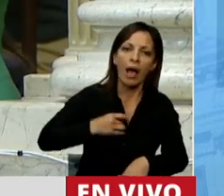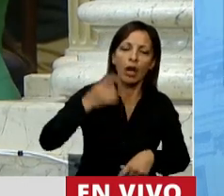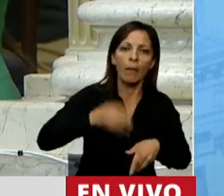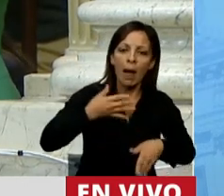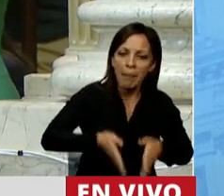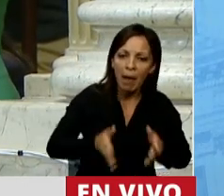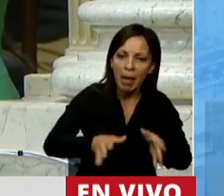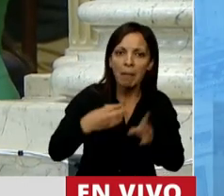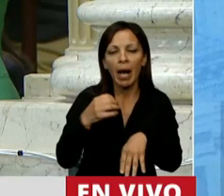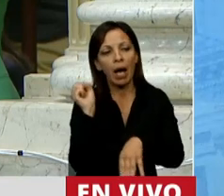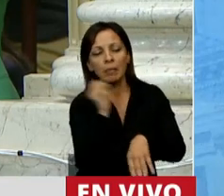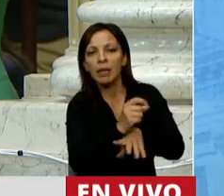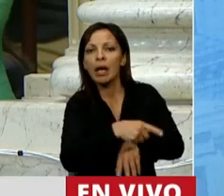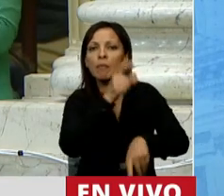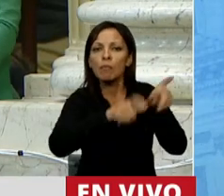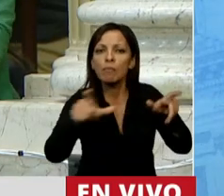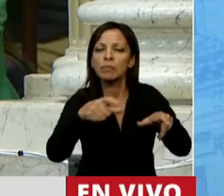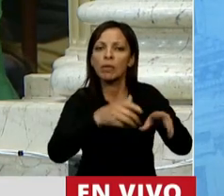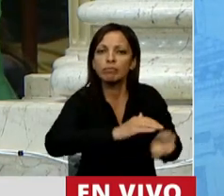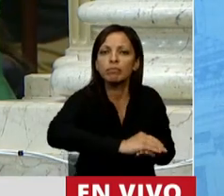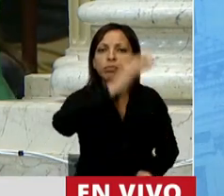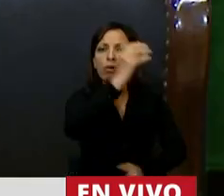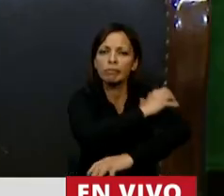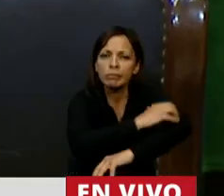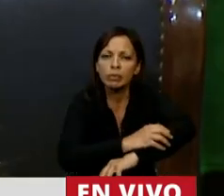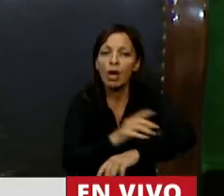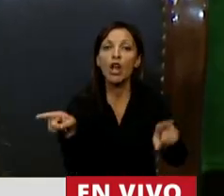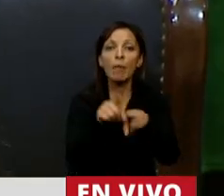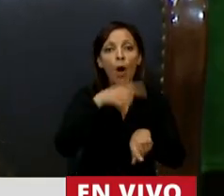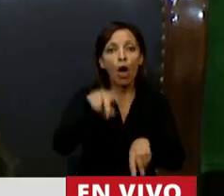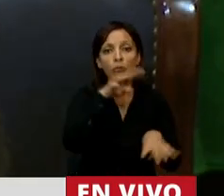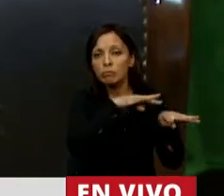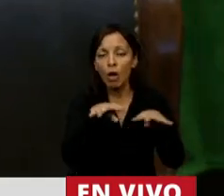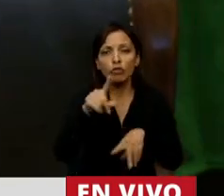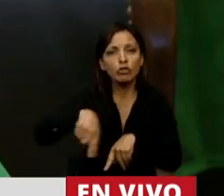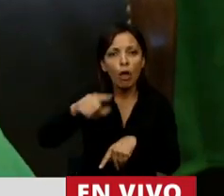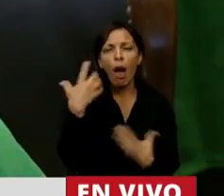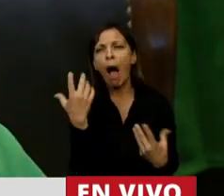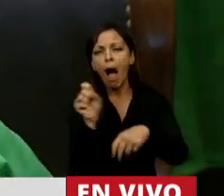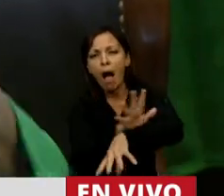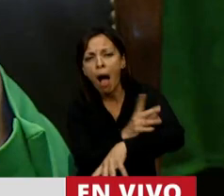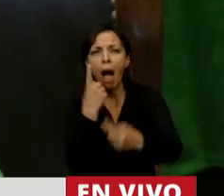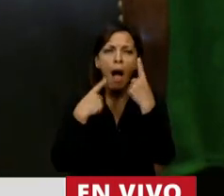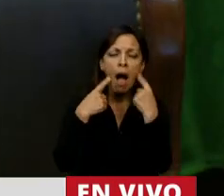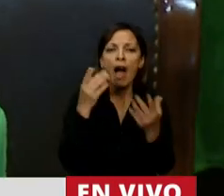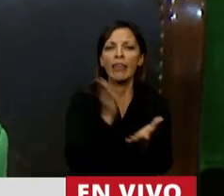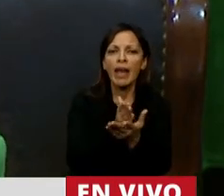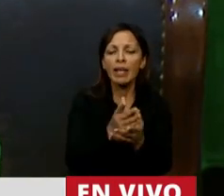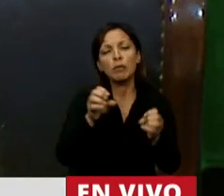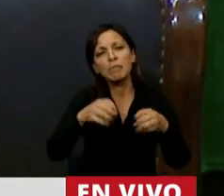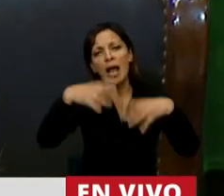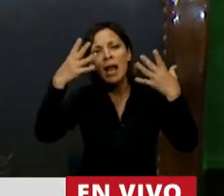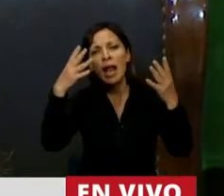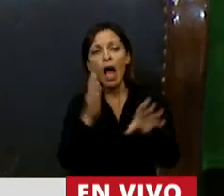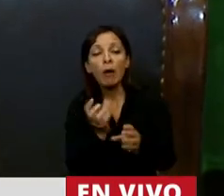costado cuando los pibes crecen en la pobreza. Y así como hoy se conmovían todos con los derechos y el milagro